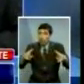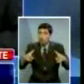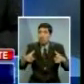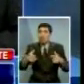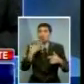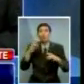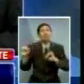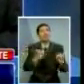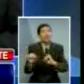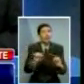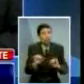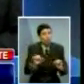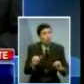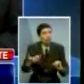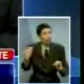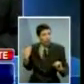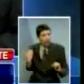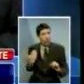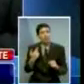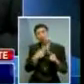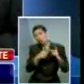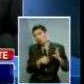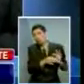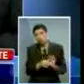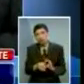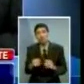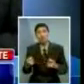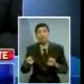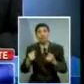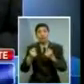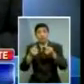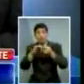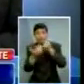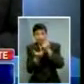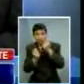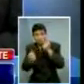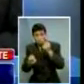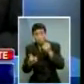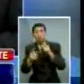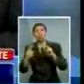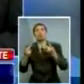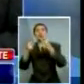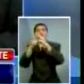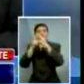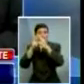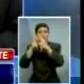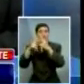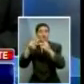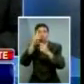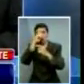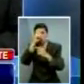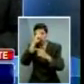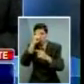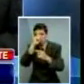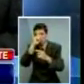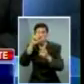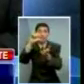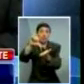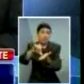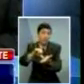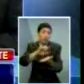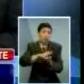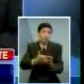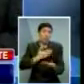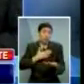por el terremoto y otras consideraciones, los recursos para construcción de infraestructura hospitalaria, de centros de salud familiar